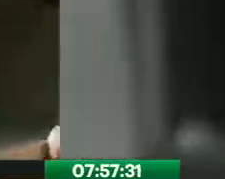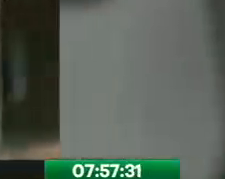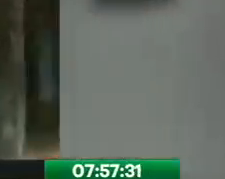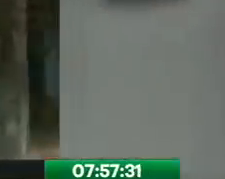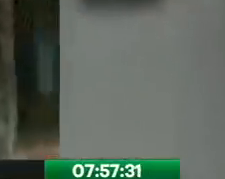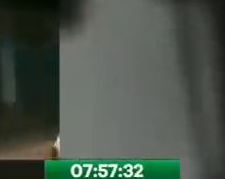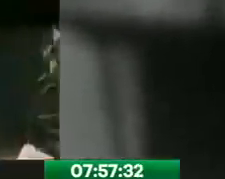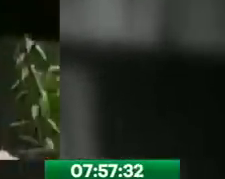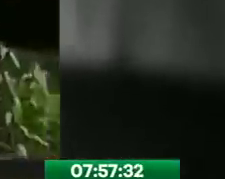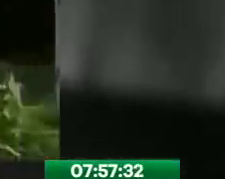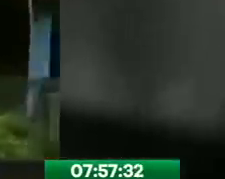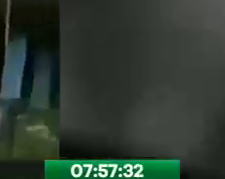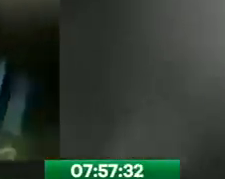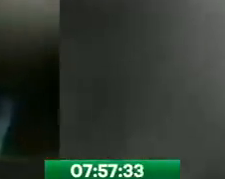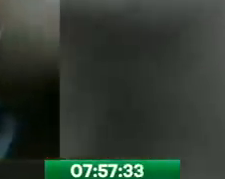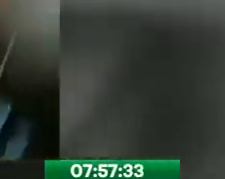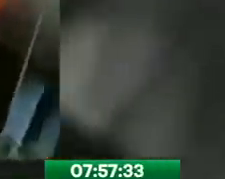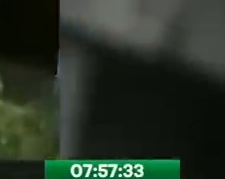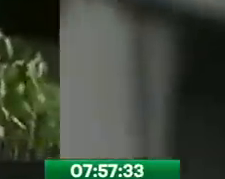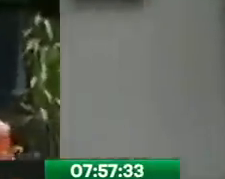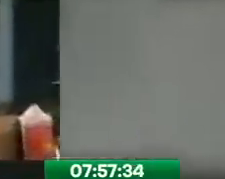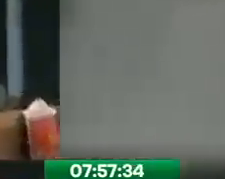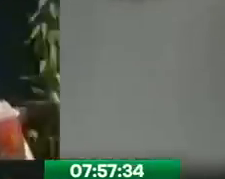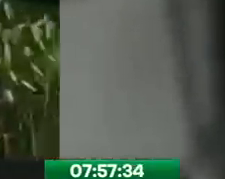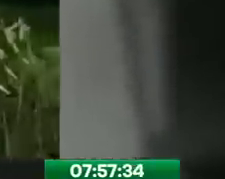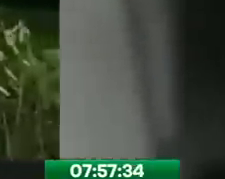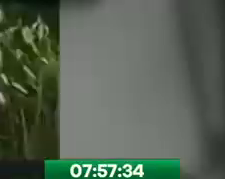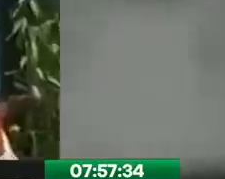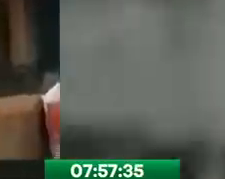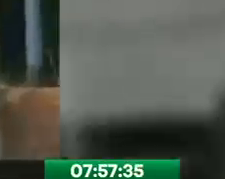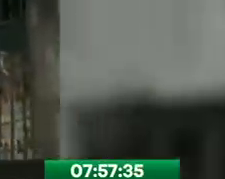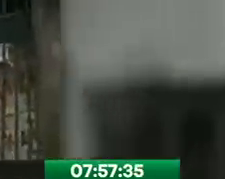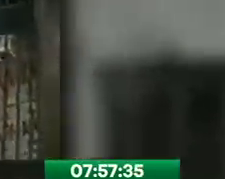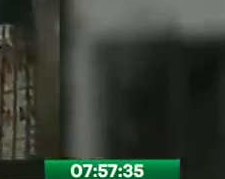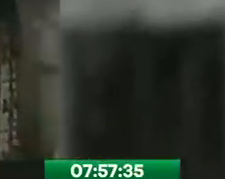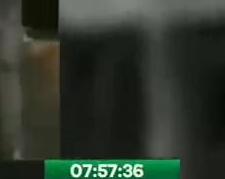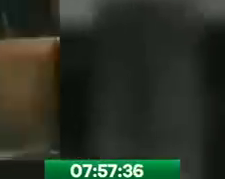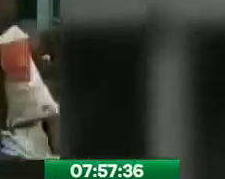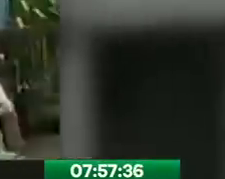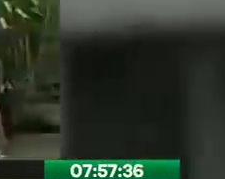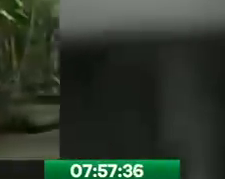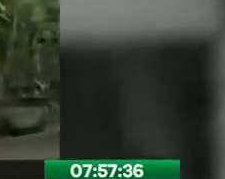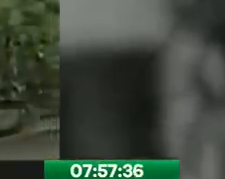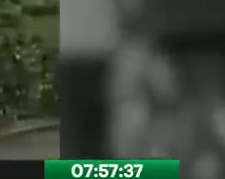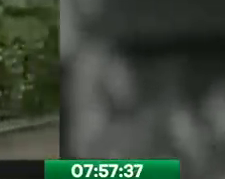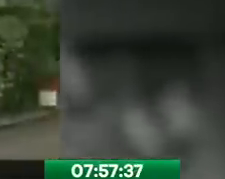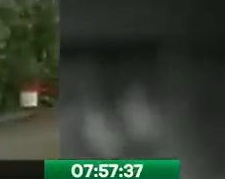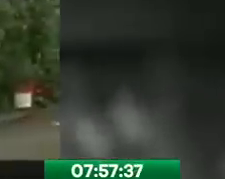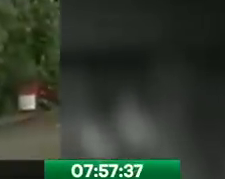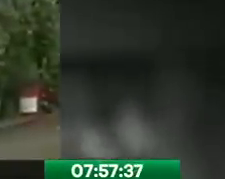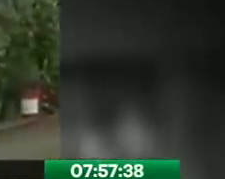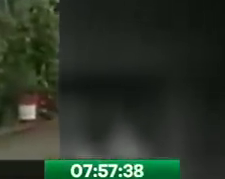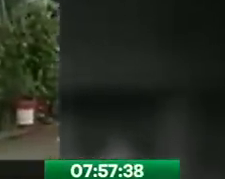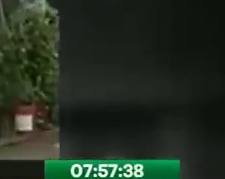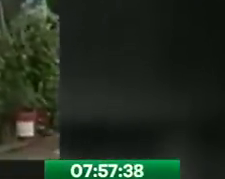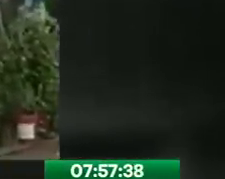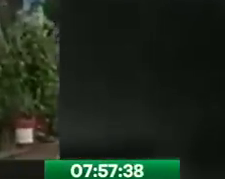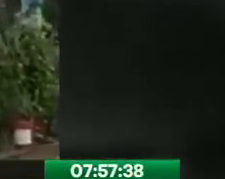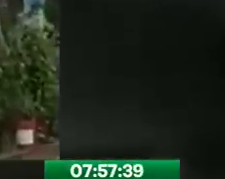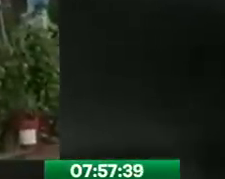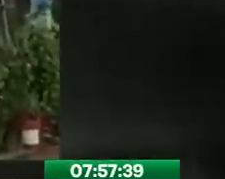llamas tuvo feminizada varios kilómetros de distancia afortunadamente no se registraron heridos ni víctimas mortales